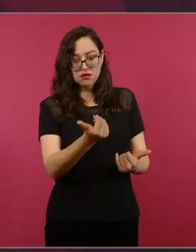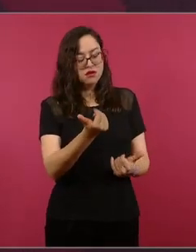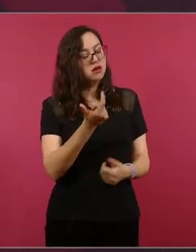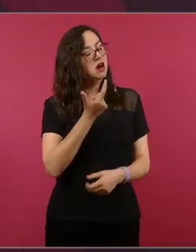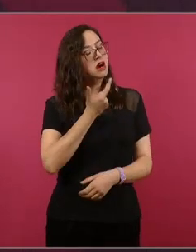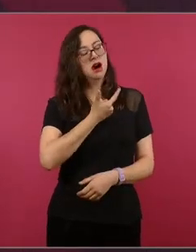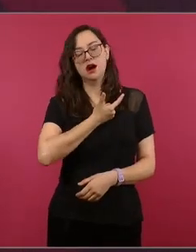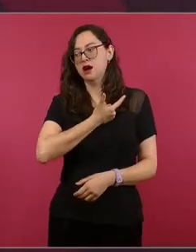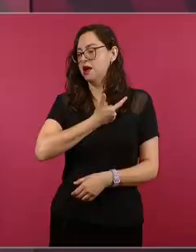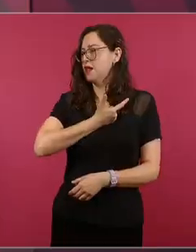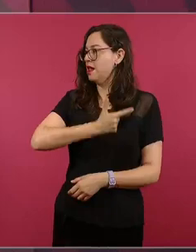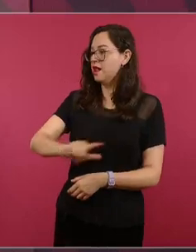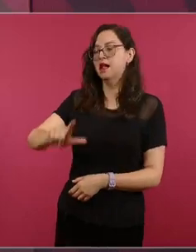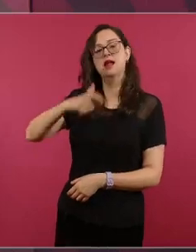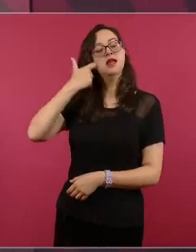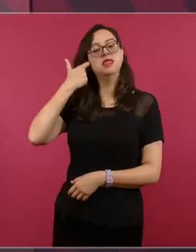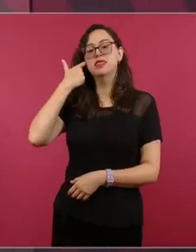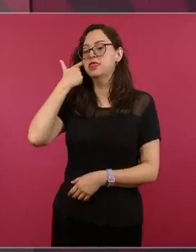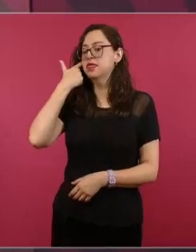que las cosas